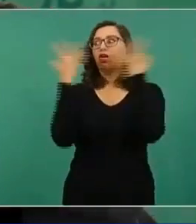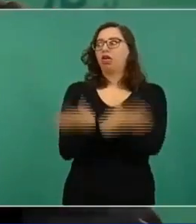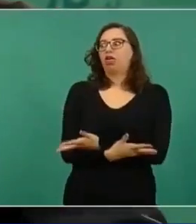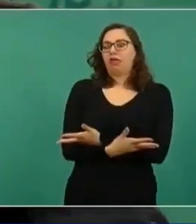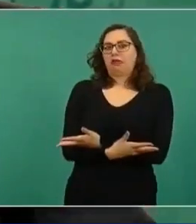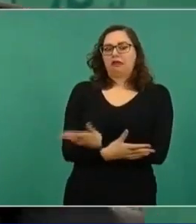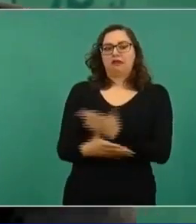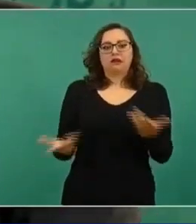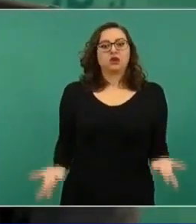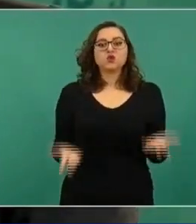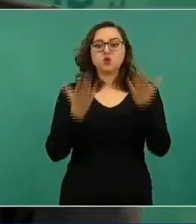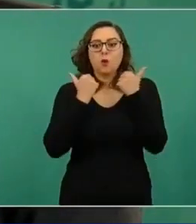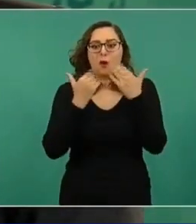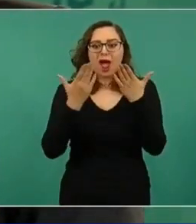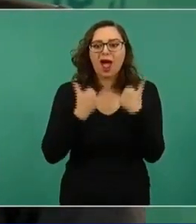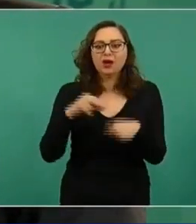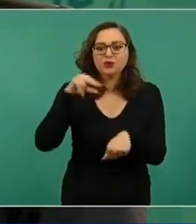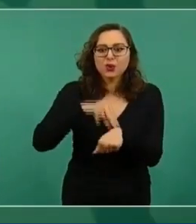de especialistas.